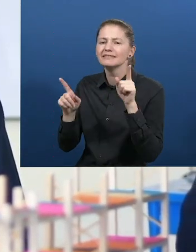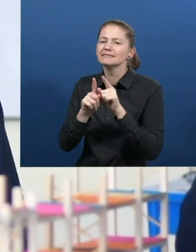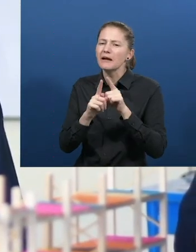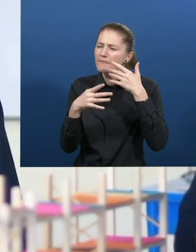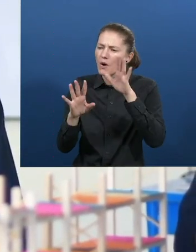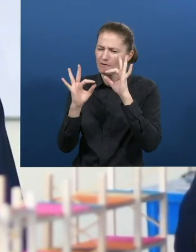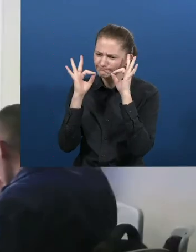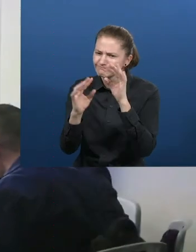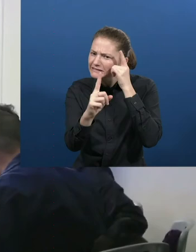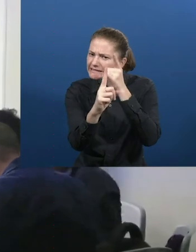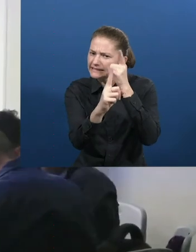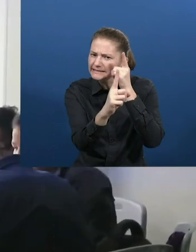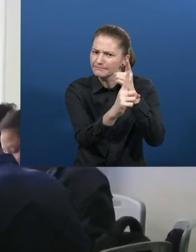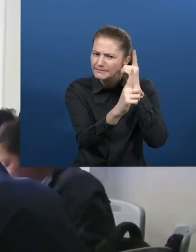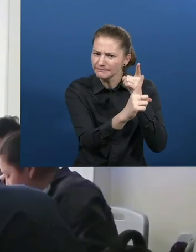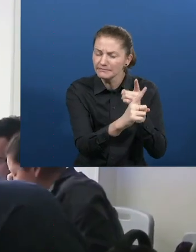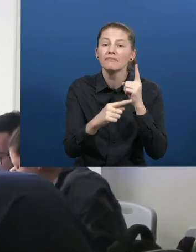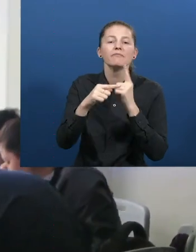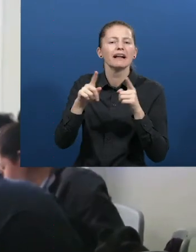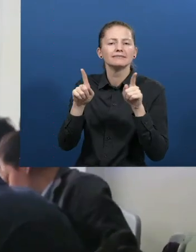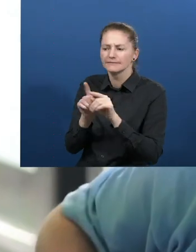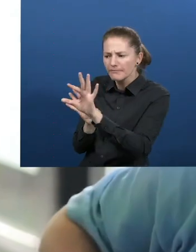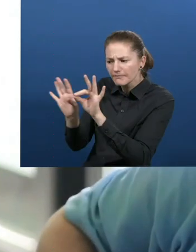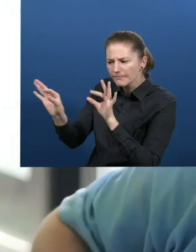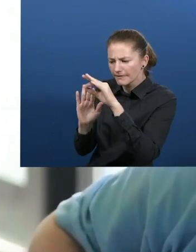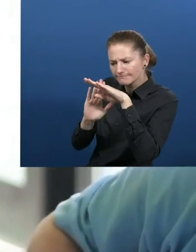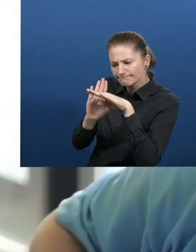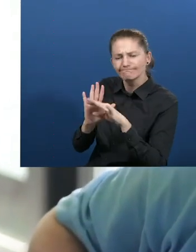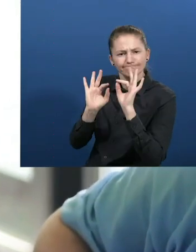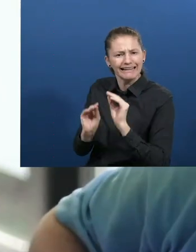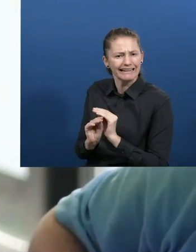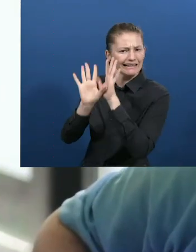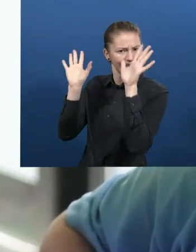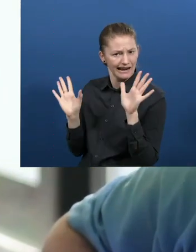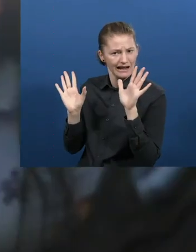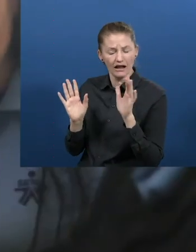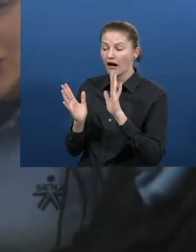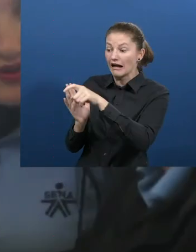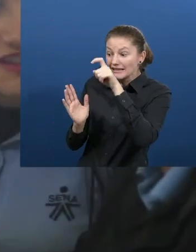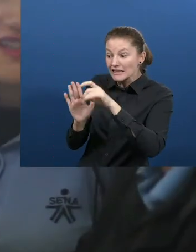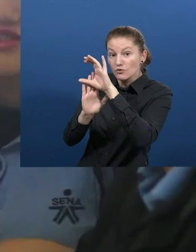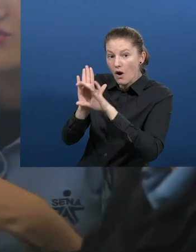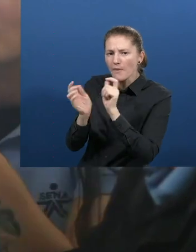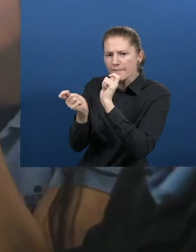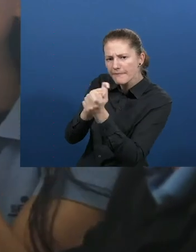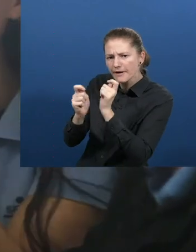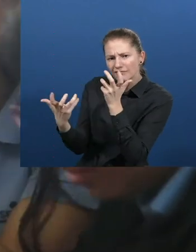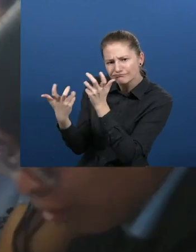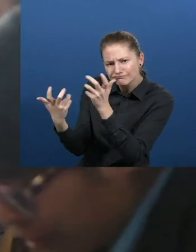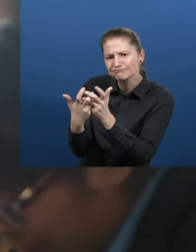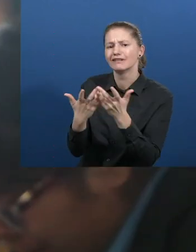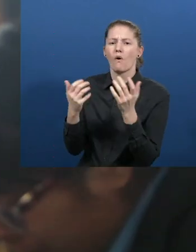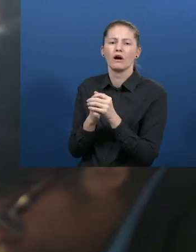específicos en aspectos tales como ingreso y selección de aspirantes, ajustes a los diseños curriculares y desarrollos, identificación